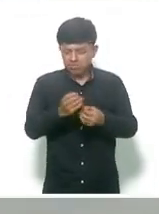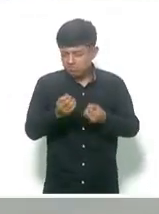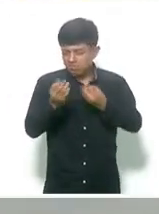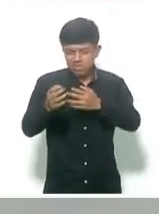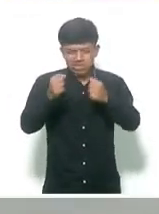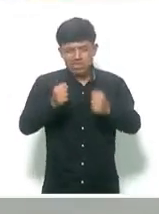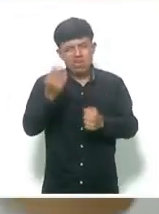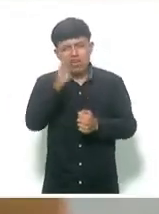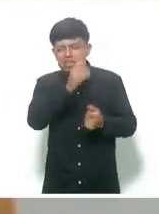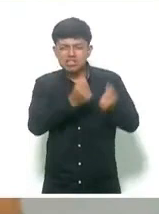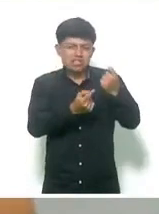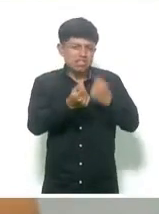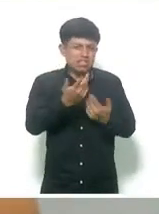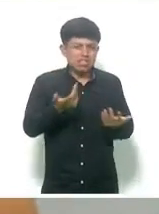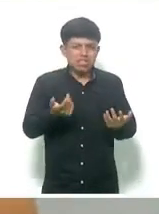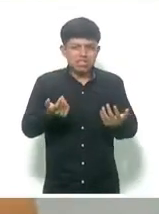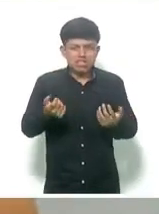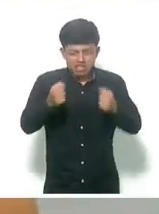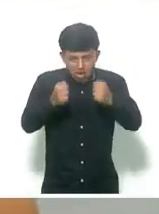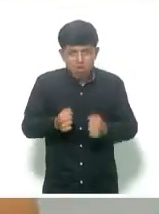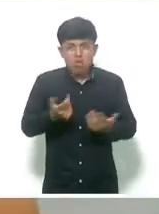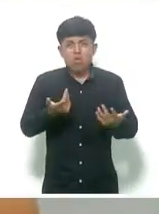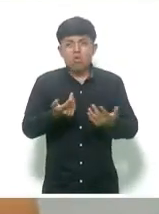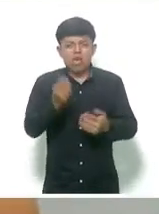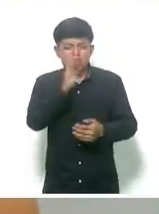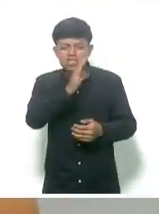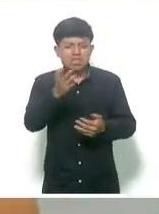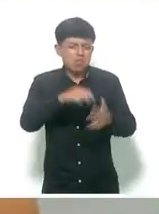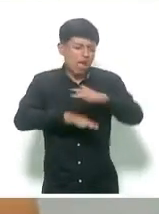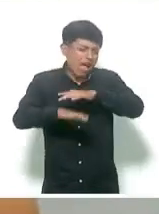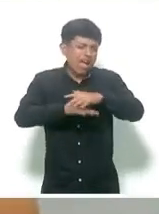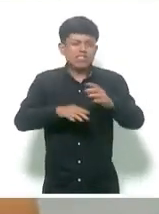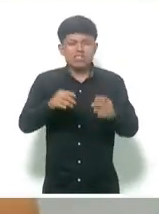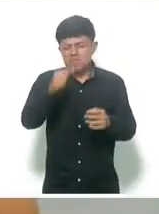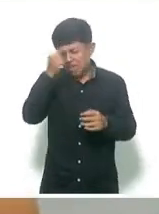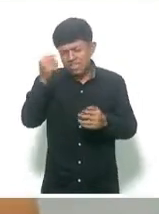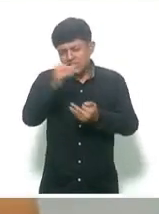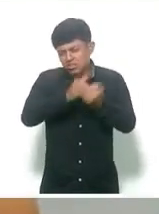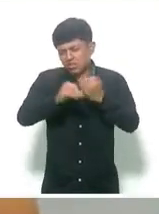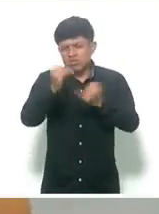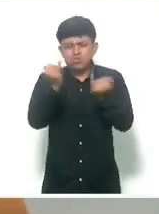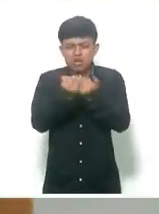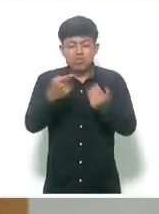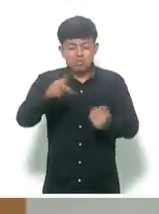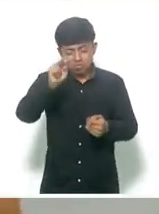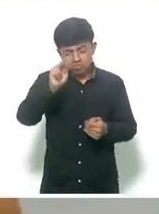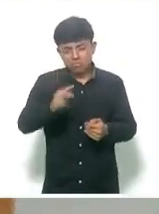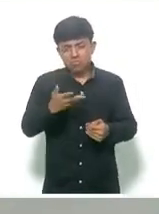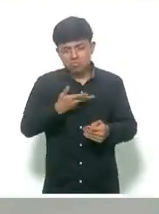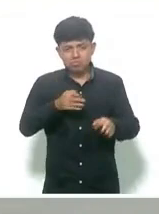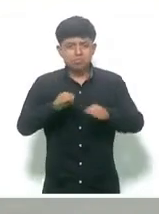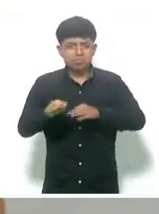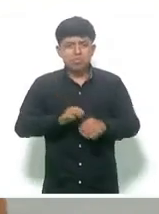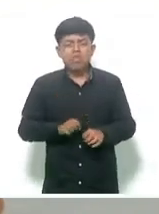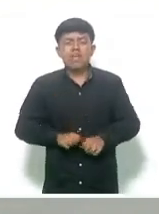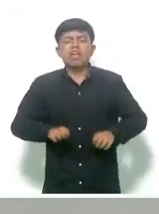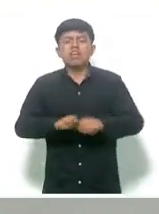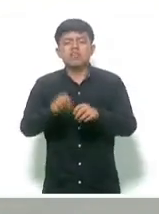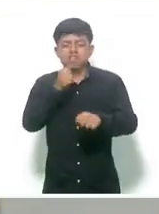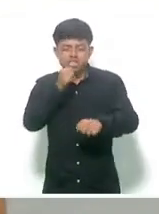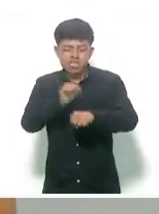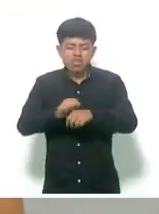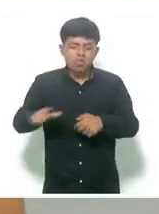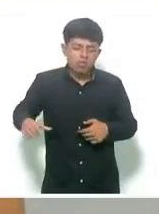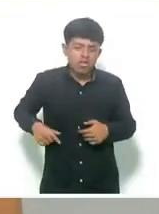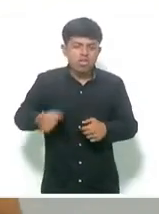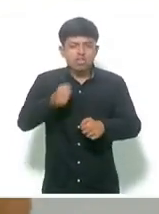estratégicos algunos son de carácter común pero Sí definitivamente ha sido un gran trabajo integral secretaria de gobierno